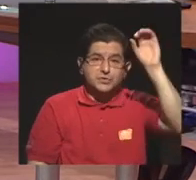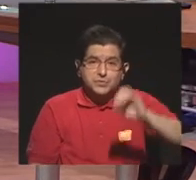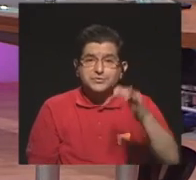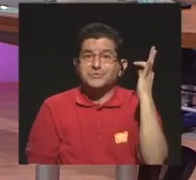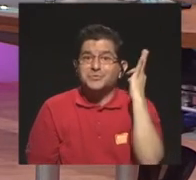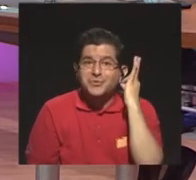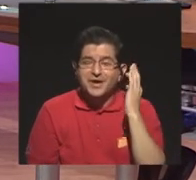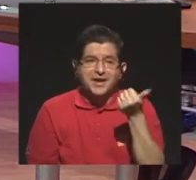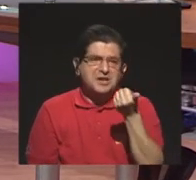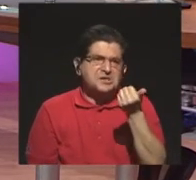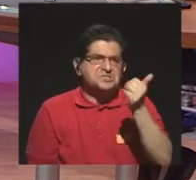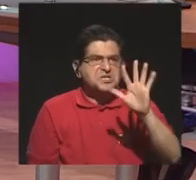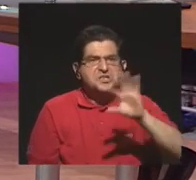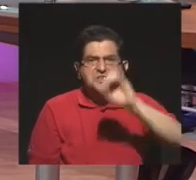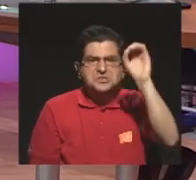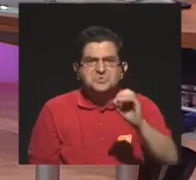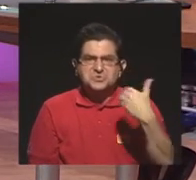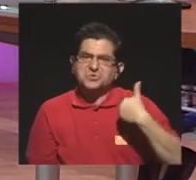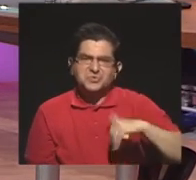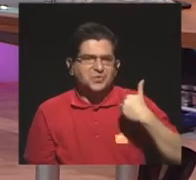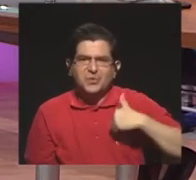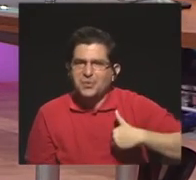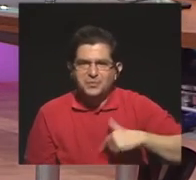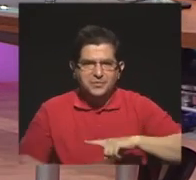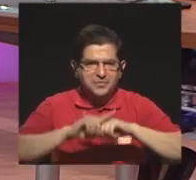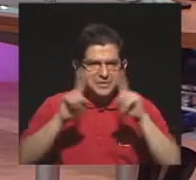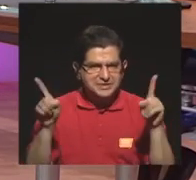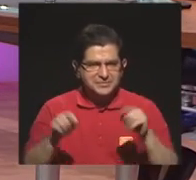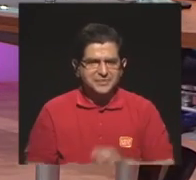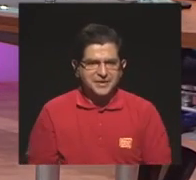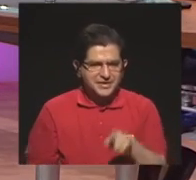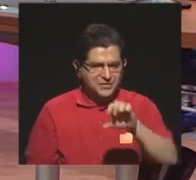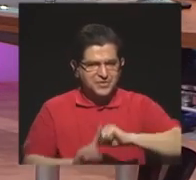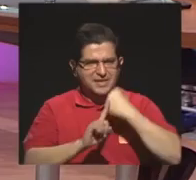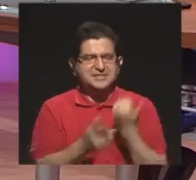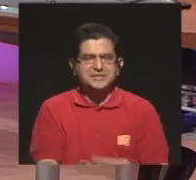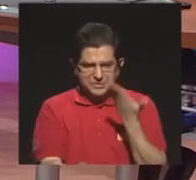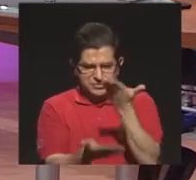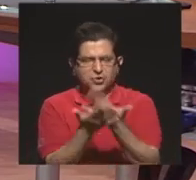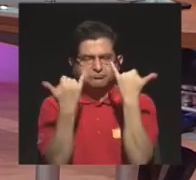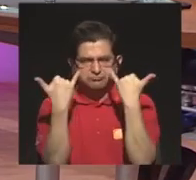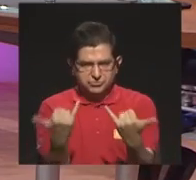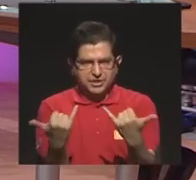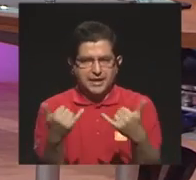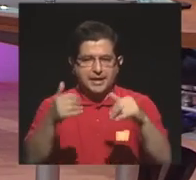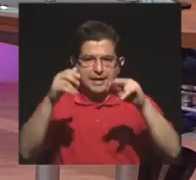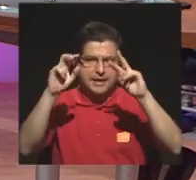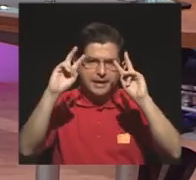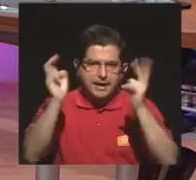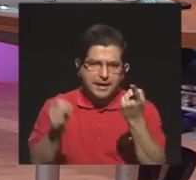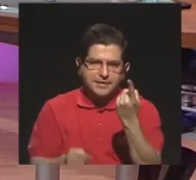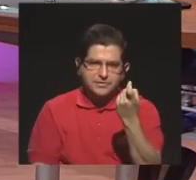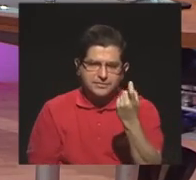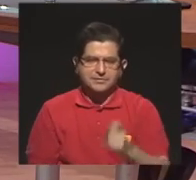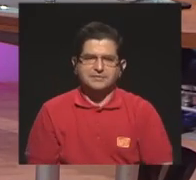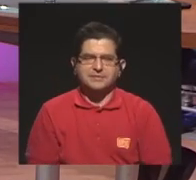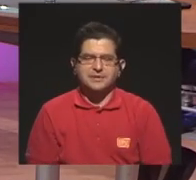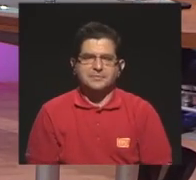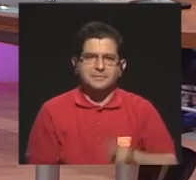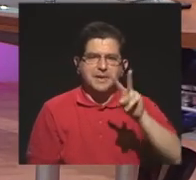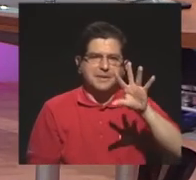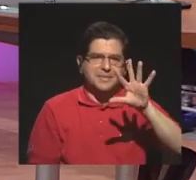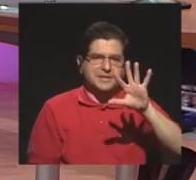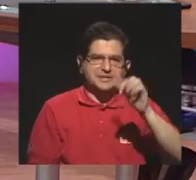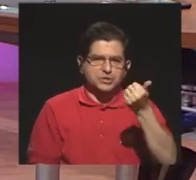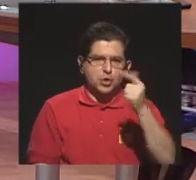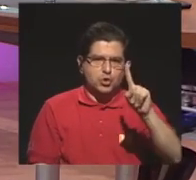y el 15% alrededor de hombres. Pero bueno, ya eso queda ahí plasmado. Hay un tema que quiero tocar.